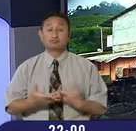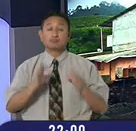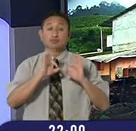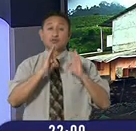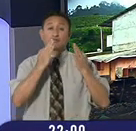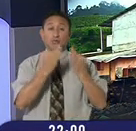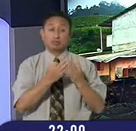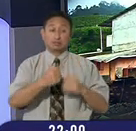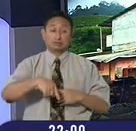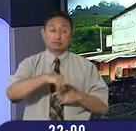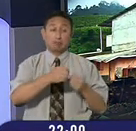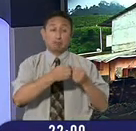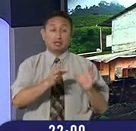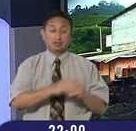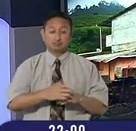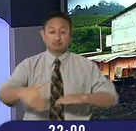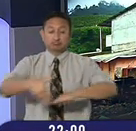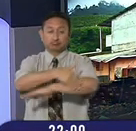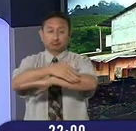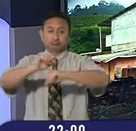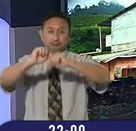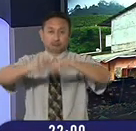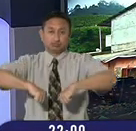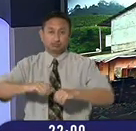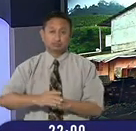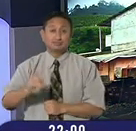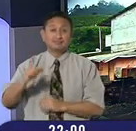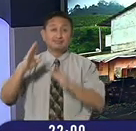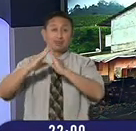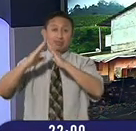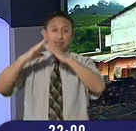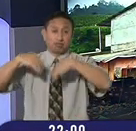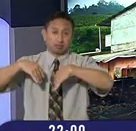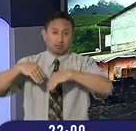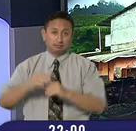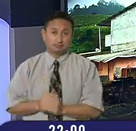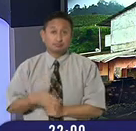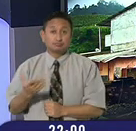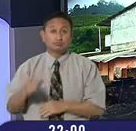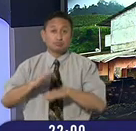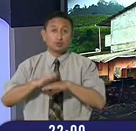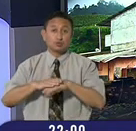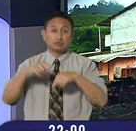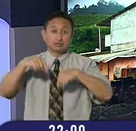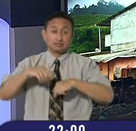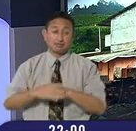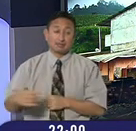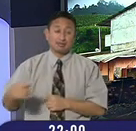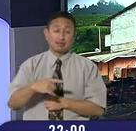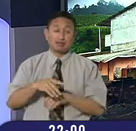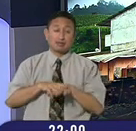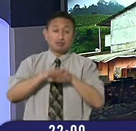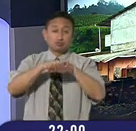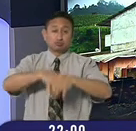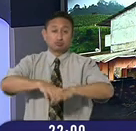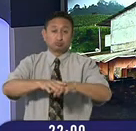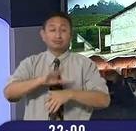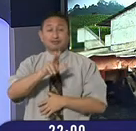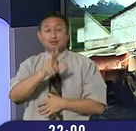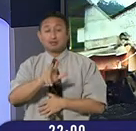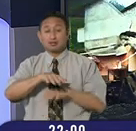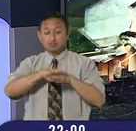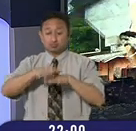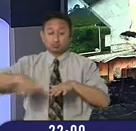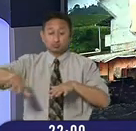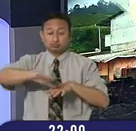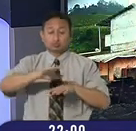Familias damnificadas, vías colapsadas y viviendas destruidas es el resultado del desbordamiento de al menos tres